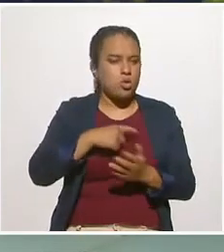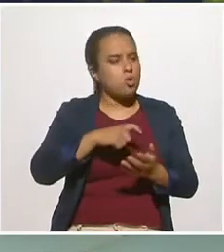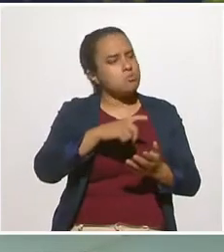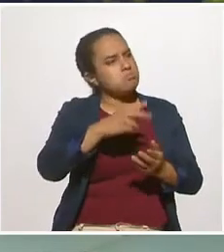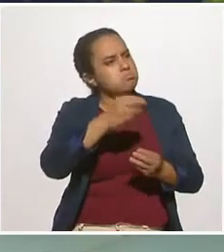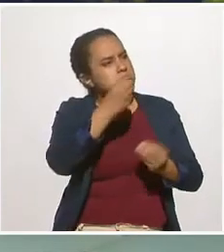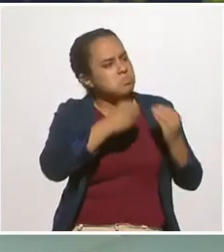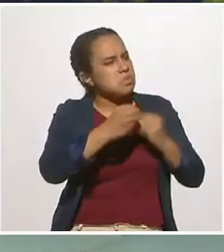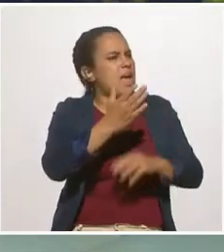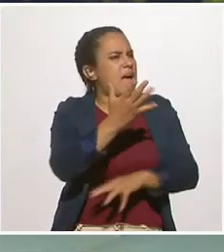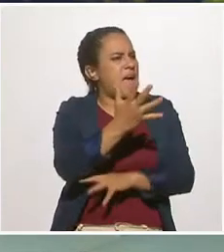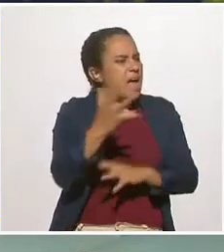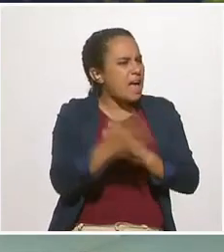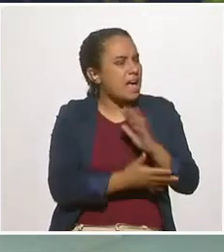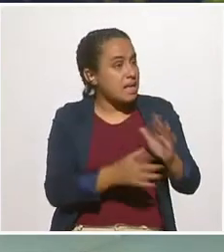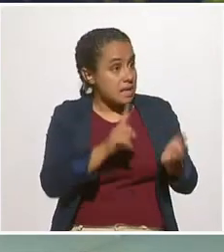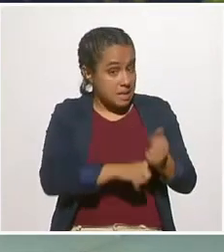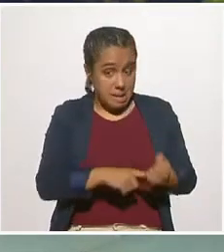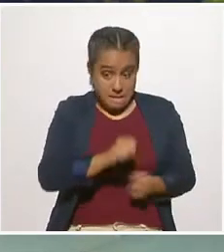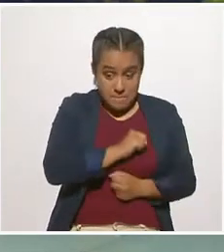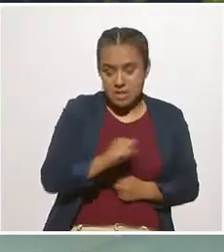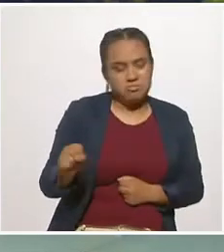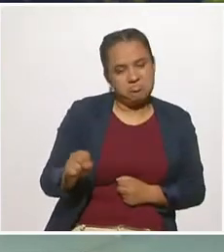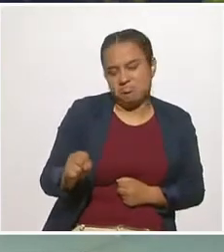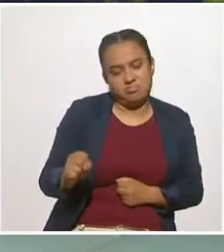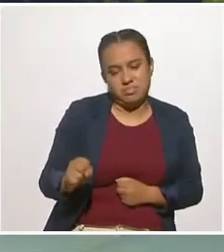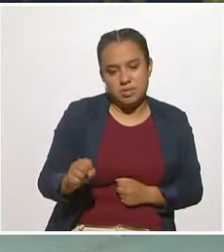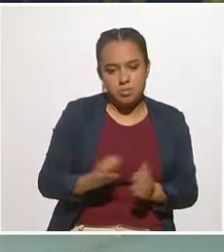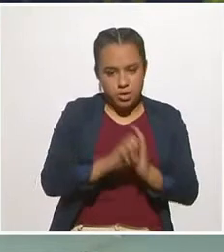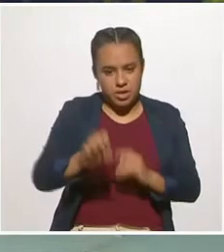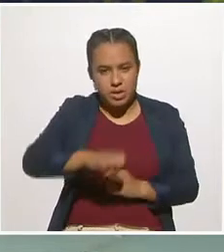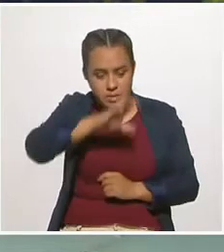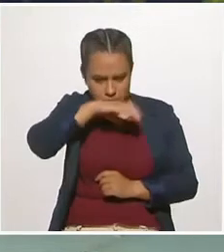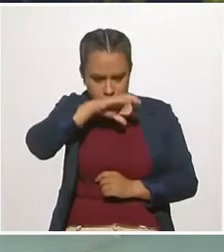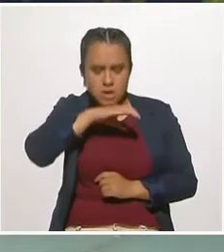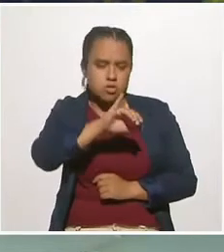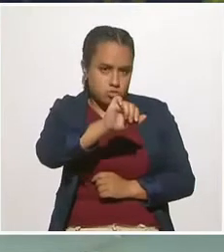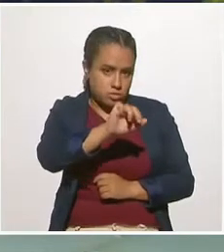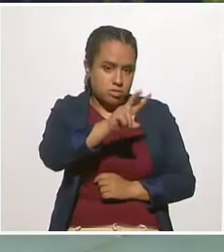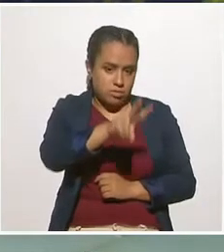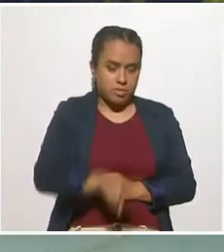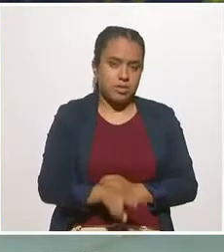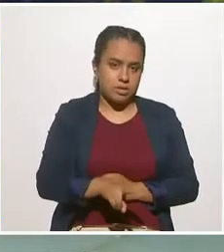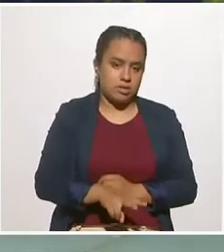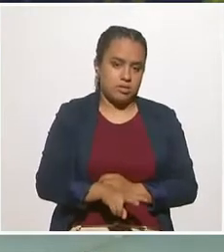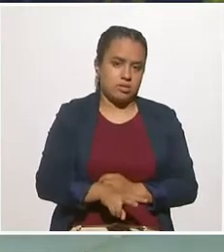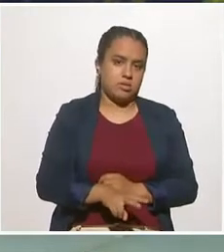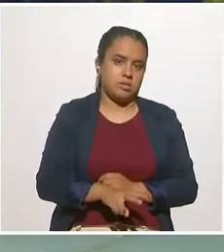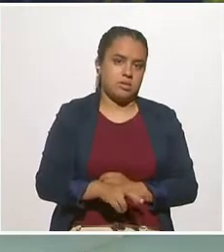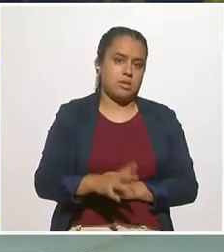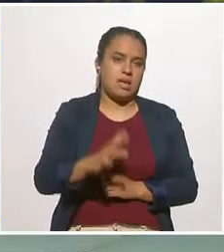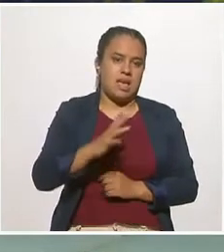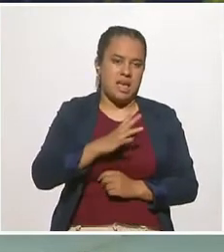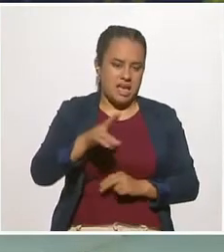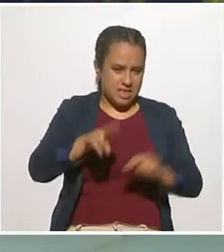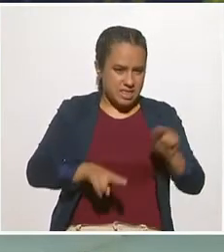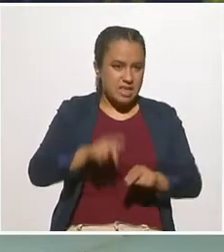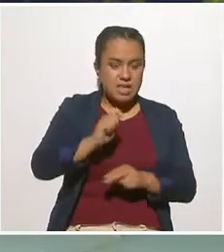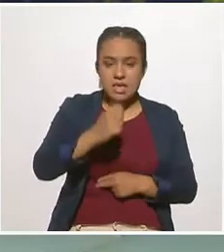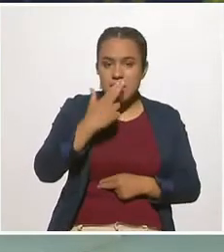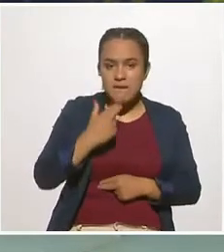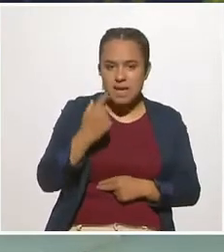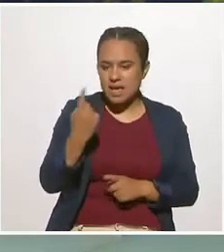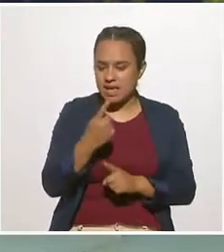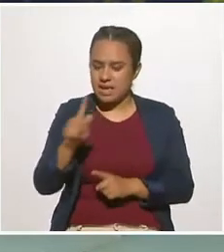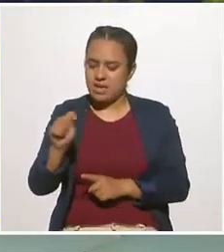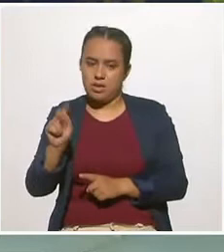no deseable. Por ejemplo, un mango, en efecto, va a tener un efecto mayor en mis niveles de glucosa que una tuna. Sin